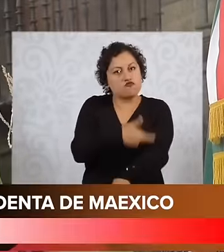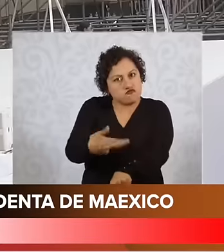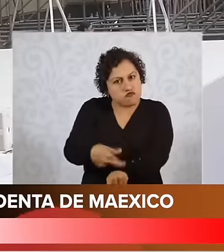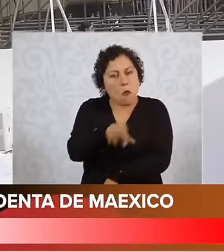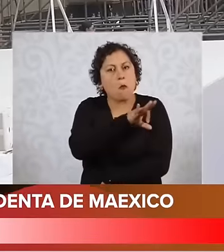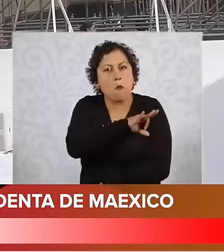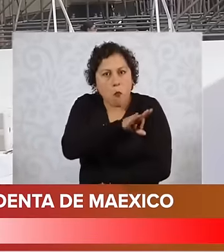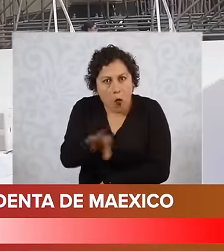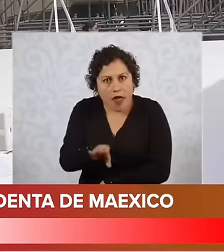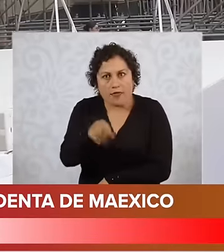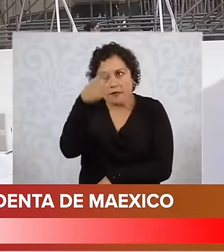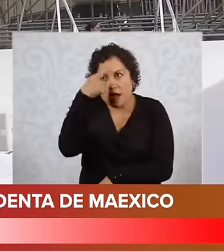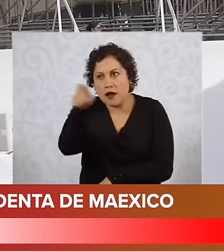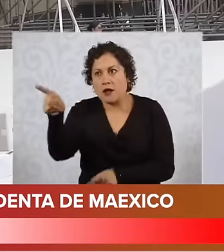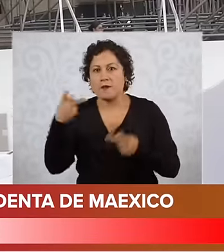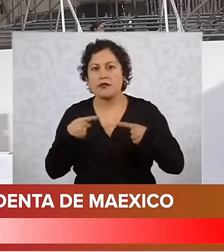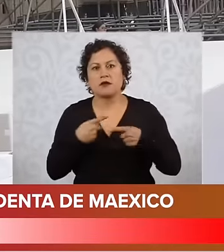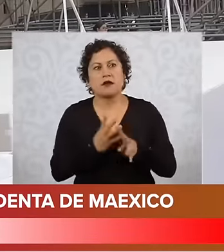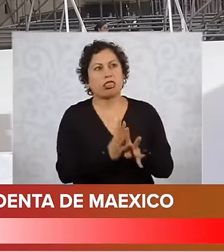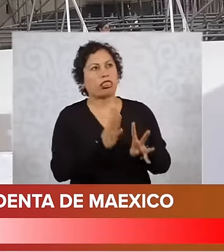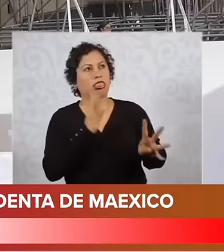personas.